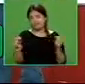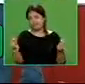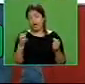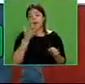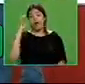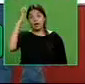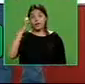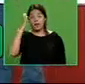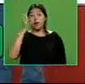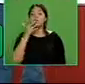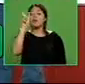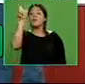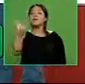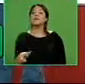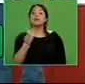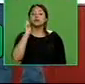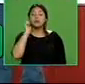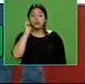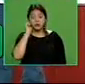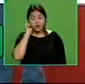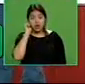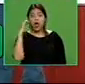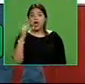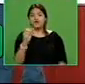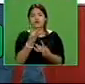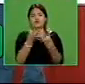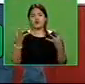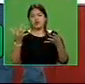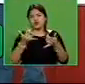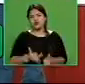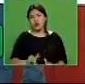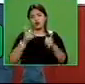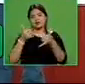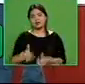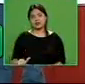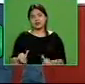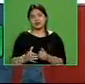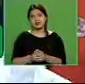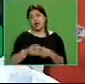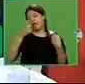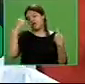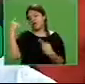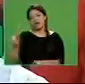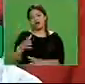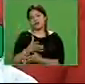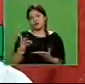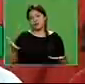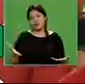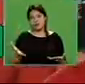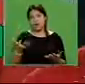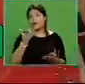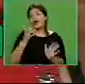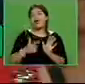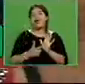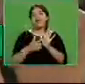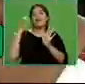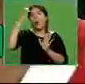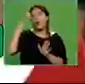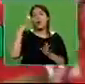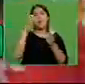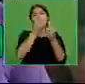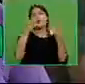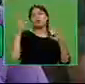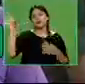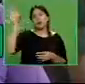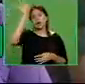una mujer que tenga muchos hijos o varios hijos, está abandonada. Por poner ejemplo, decir Europa, en muchas partes del